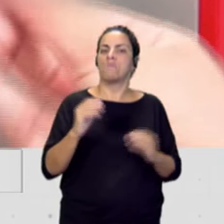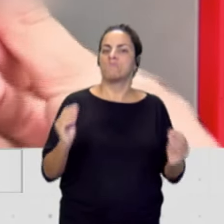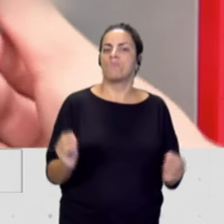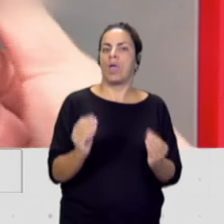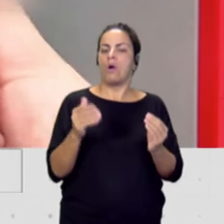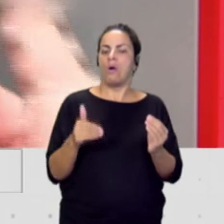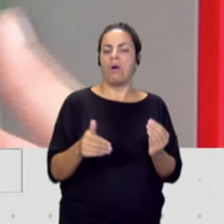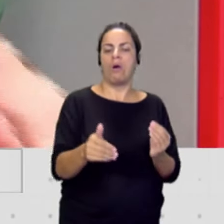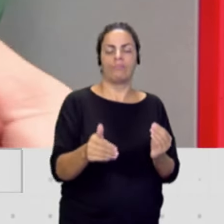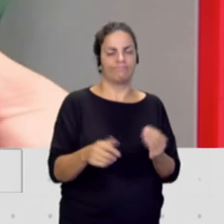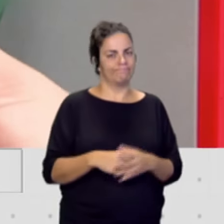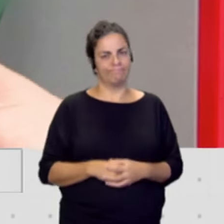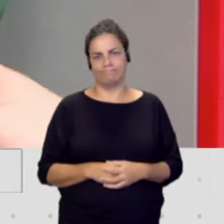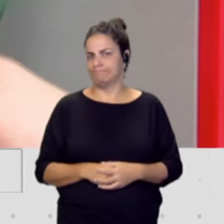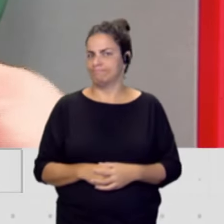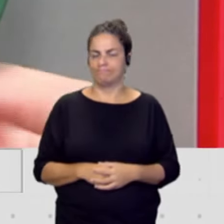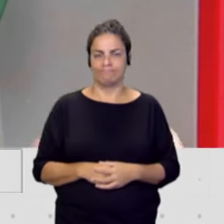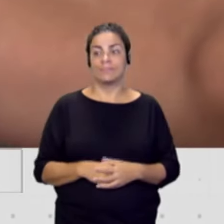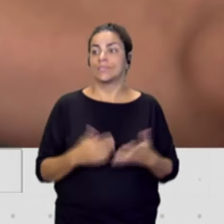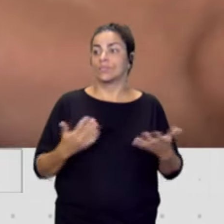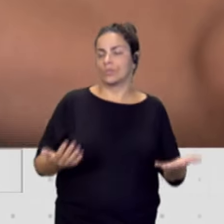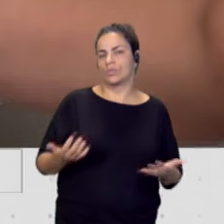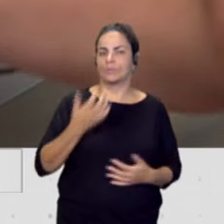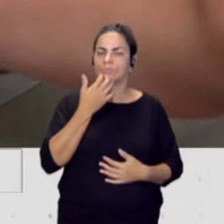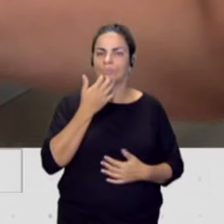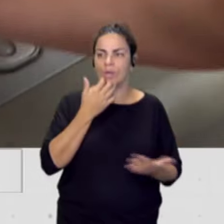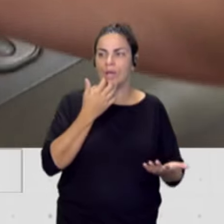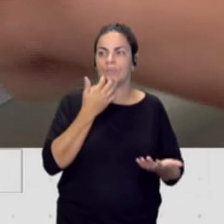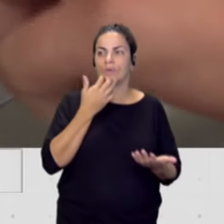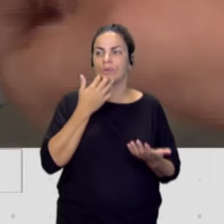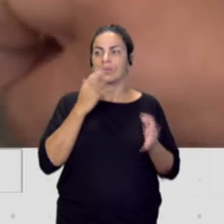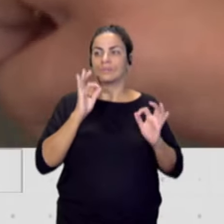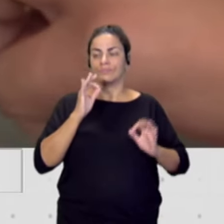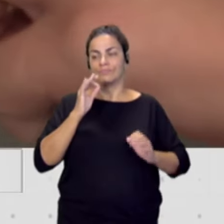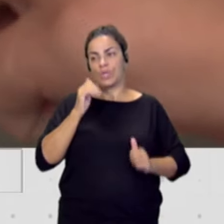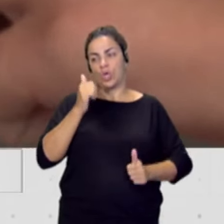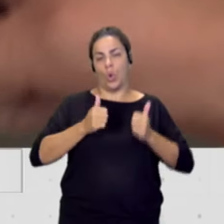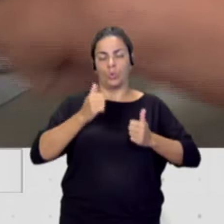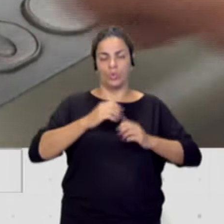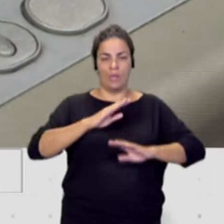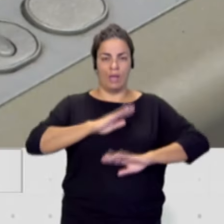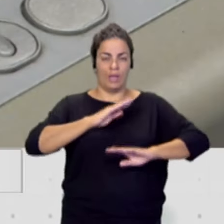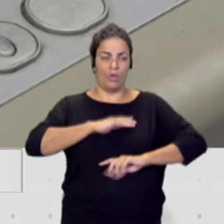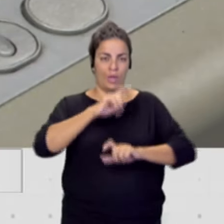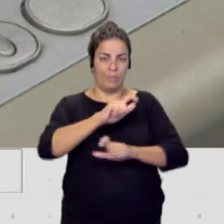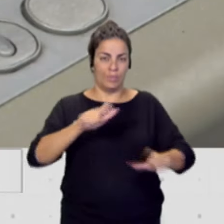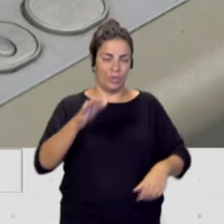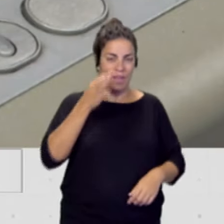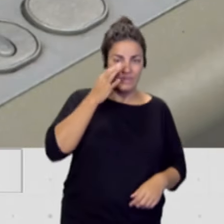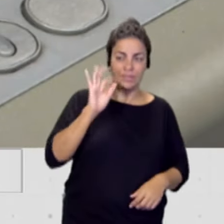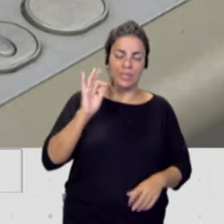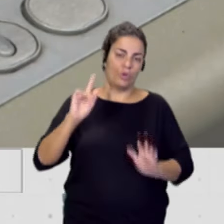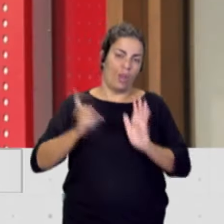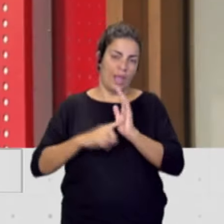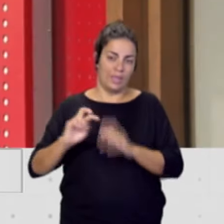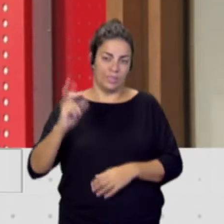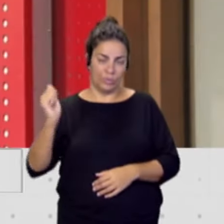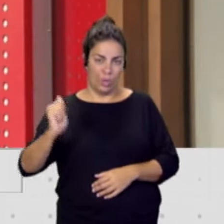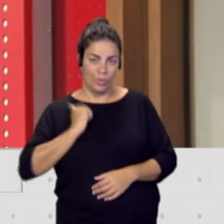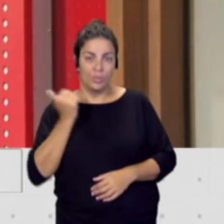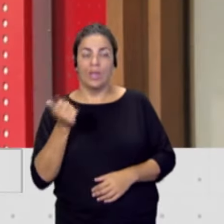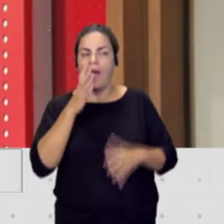plazo. Entonces, mecanismos como este, el concurso de acreedores de personas físicas, la ley es una oportunidad, ahora mismo es la